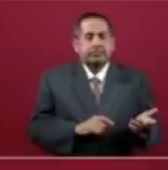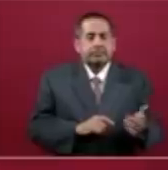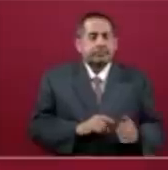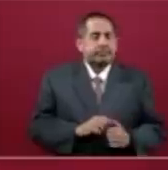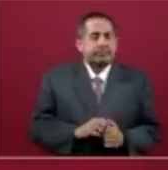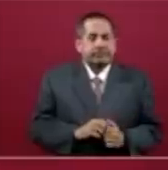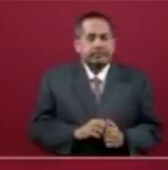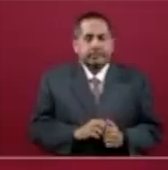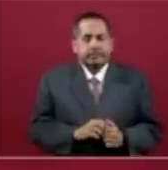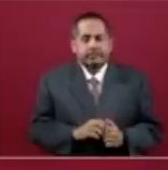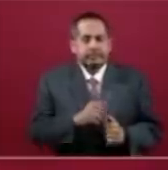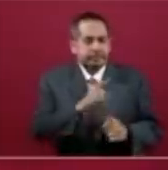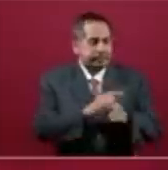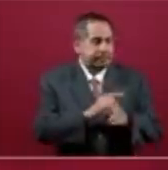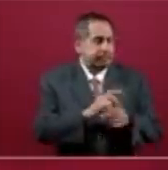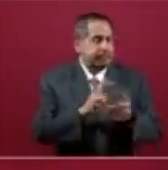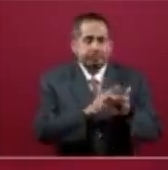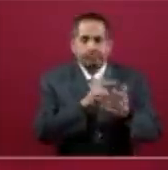a salto de mata,